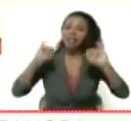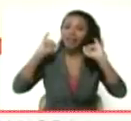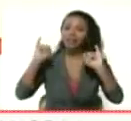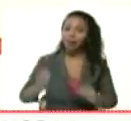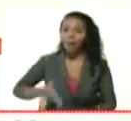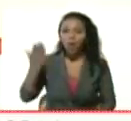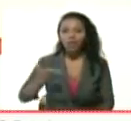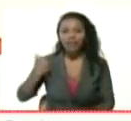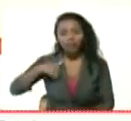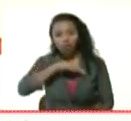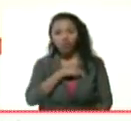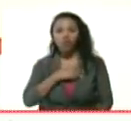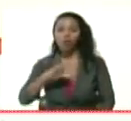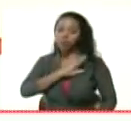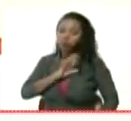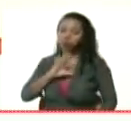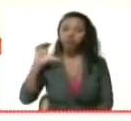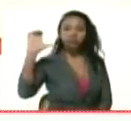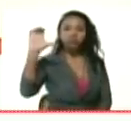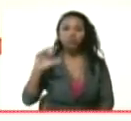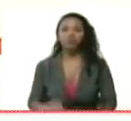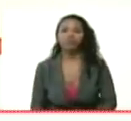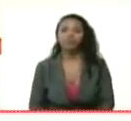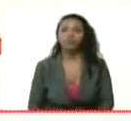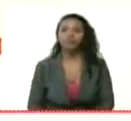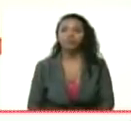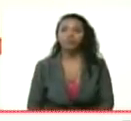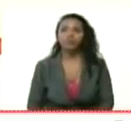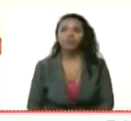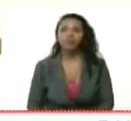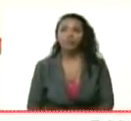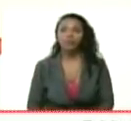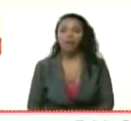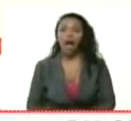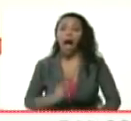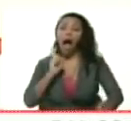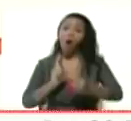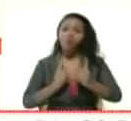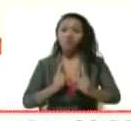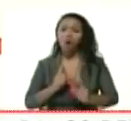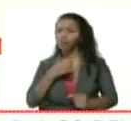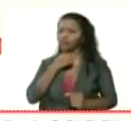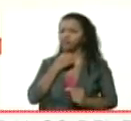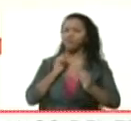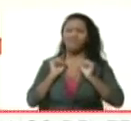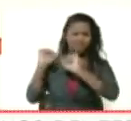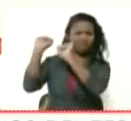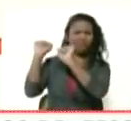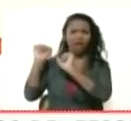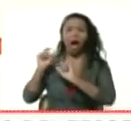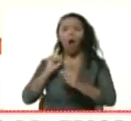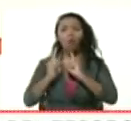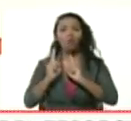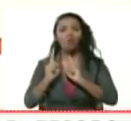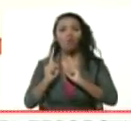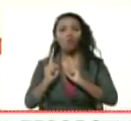necesaria, nuestra soberanía necesaria. A algunos no les gusta, por supuesto, no les gusta a los que